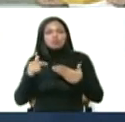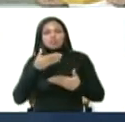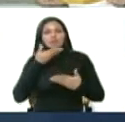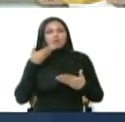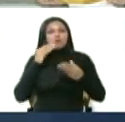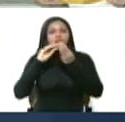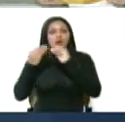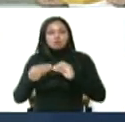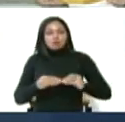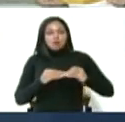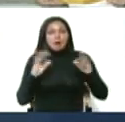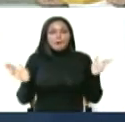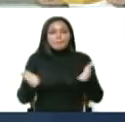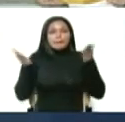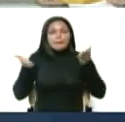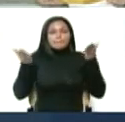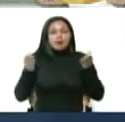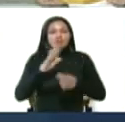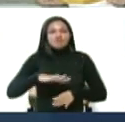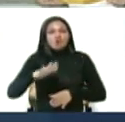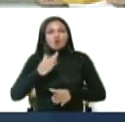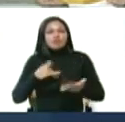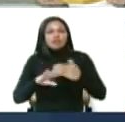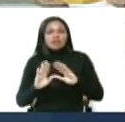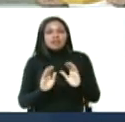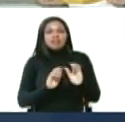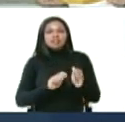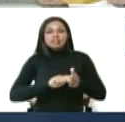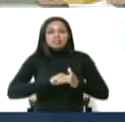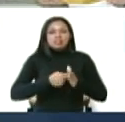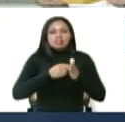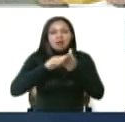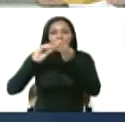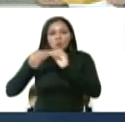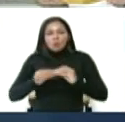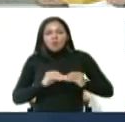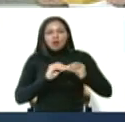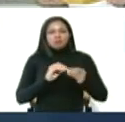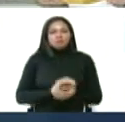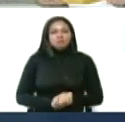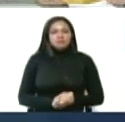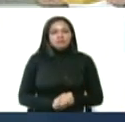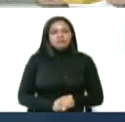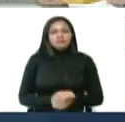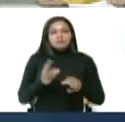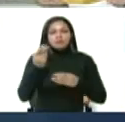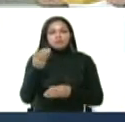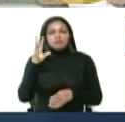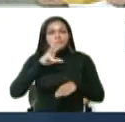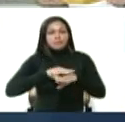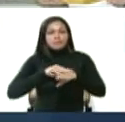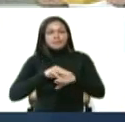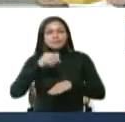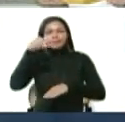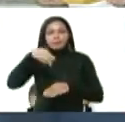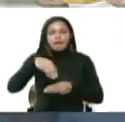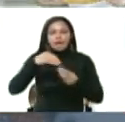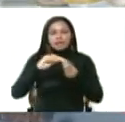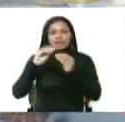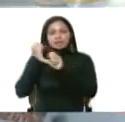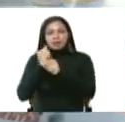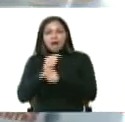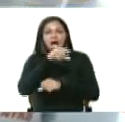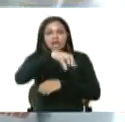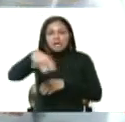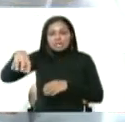cosas hay que reimpulsar? ¿Dónde hay que apretar la tuerca? ¿Cuántos médicos y de dónde los vamos a traer para ponerlos aquí, aquí,